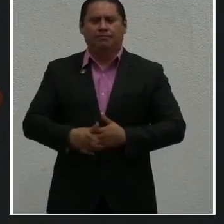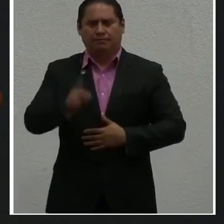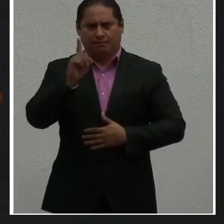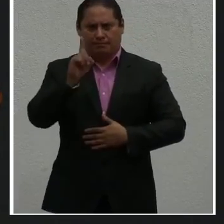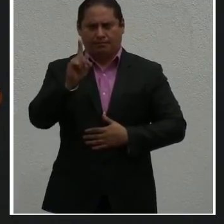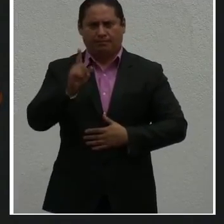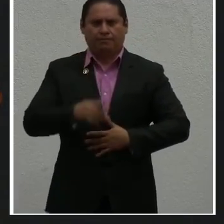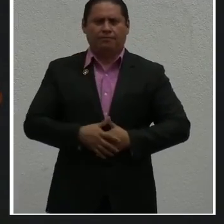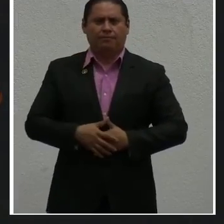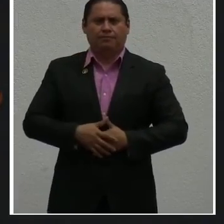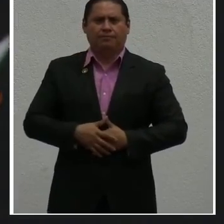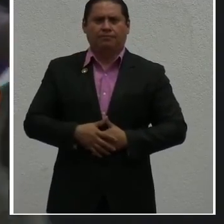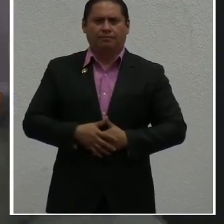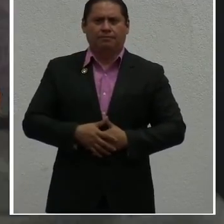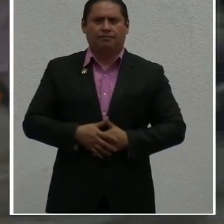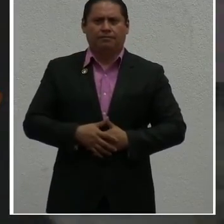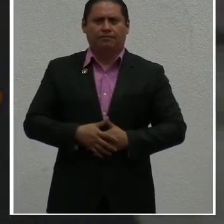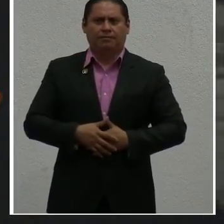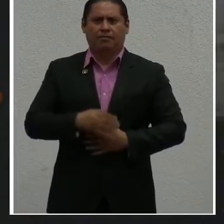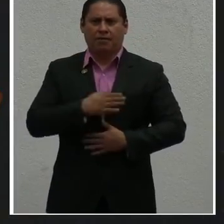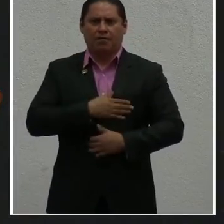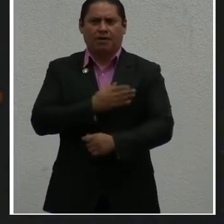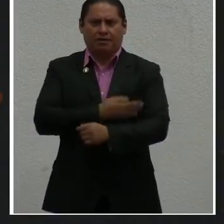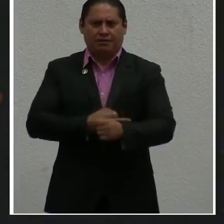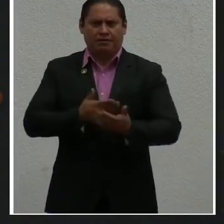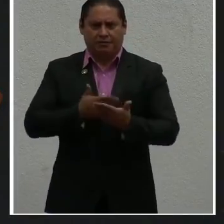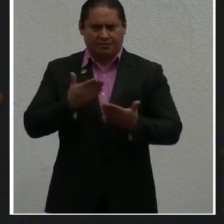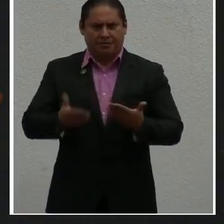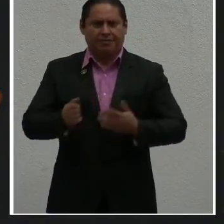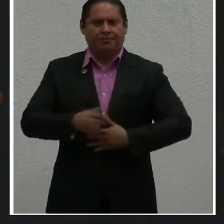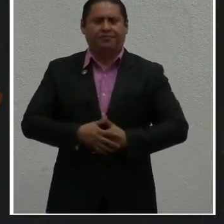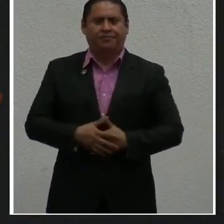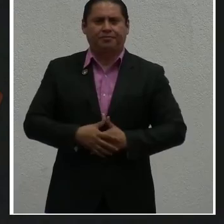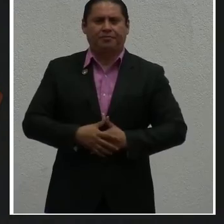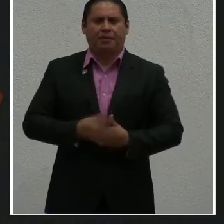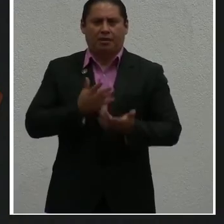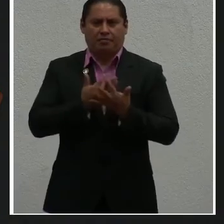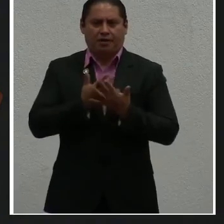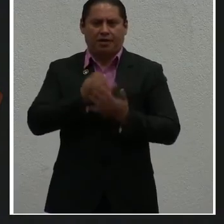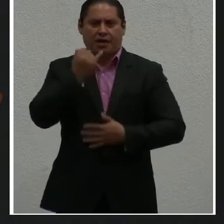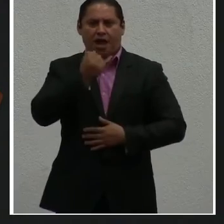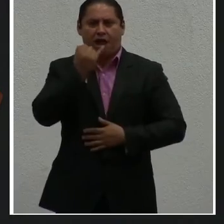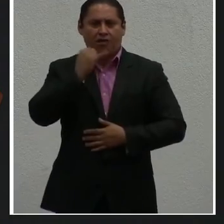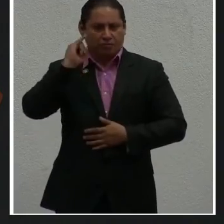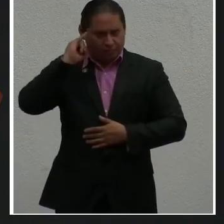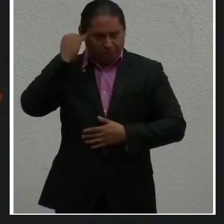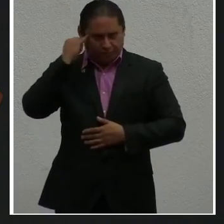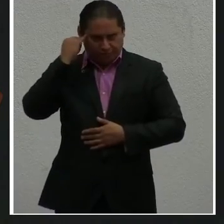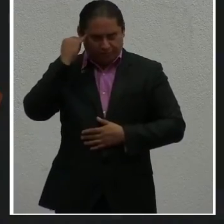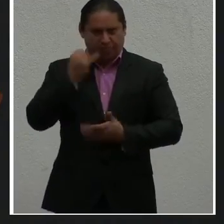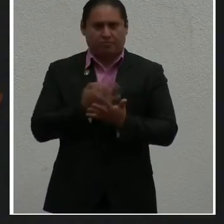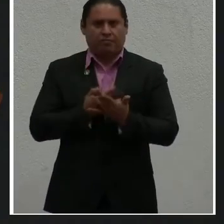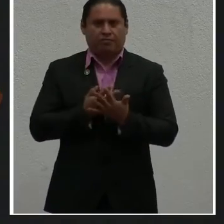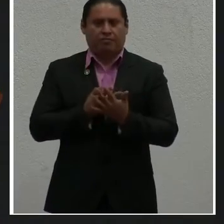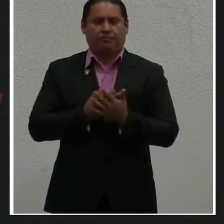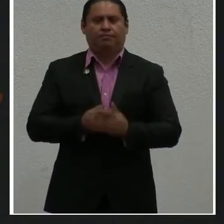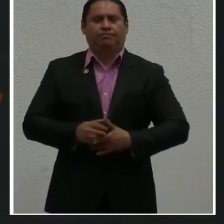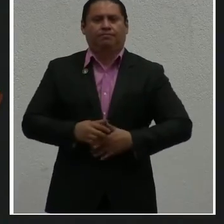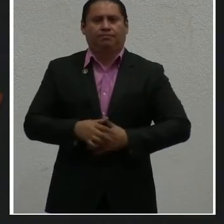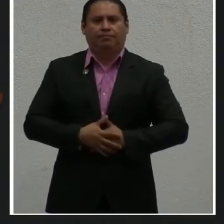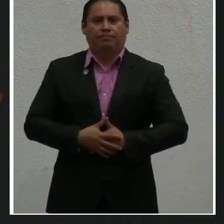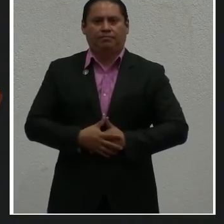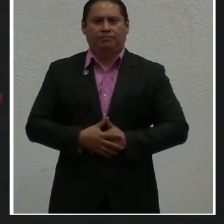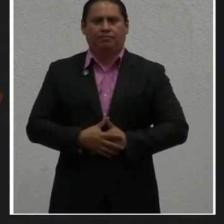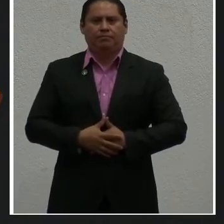mero bocolabalik tapisilik, tebitil yakotikta spasbel yatelul, tebitil yash